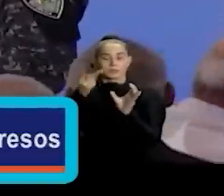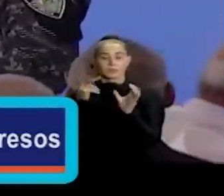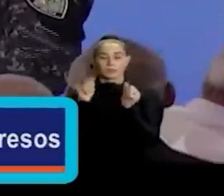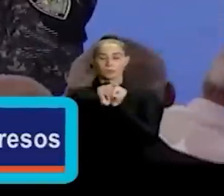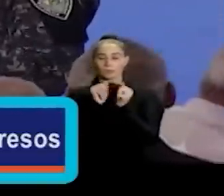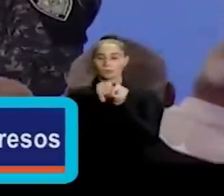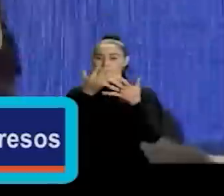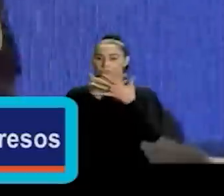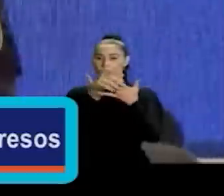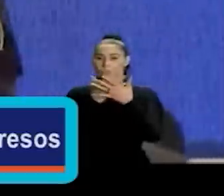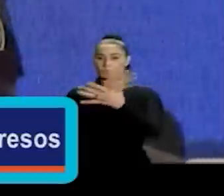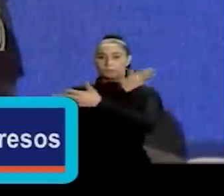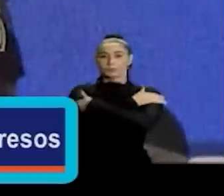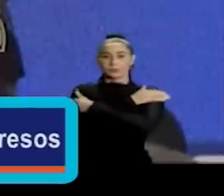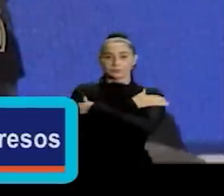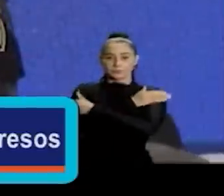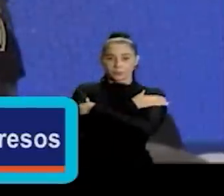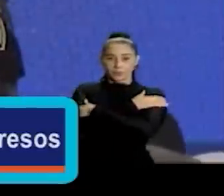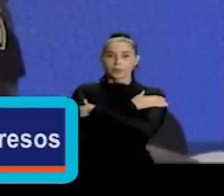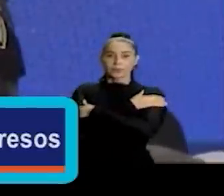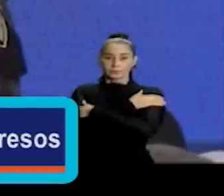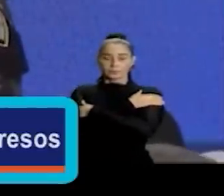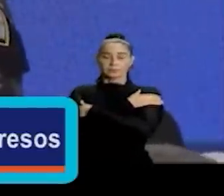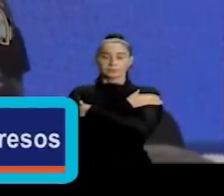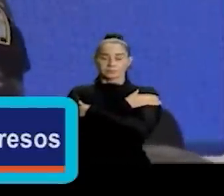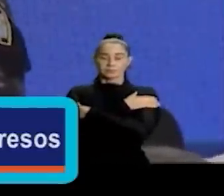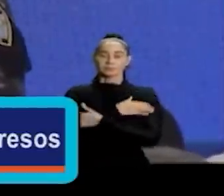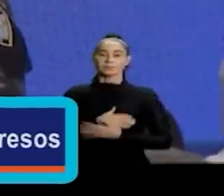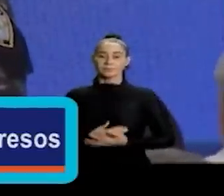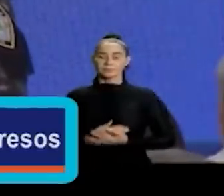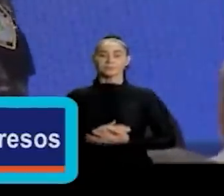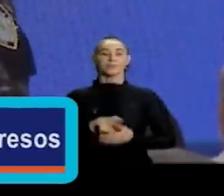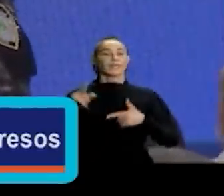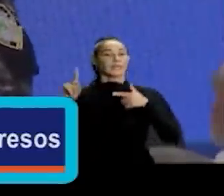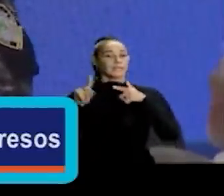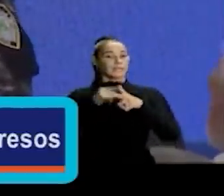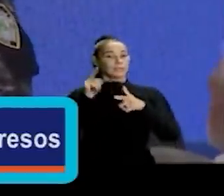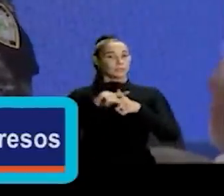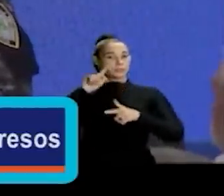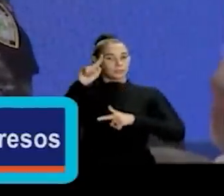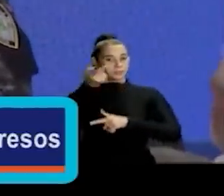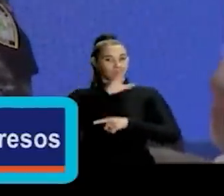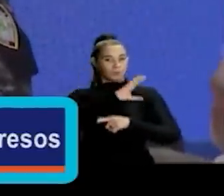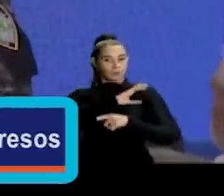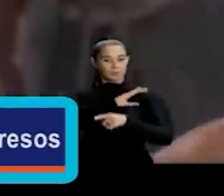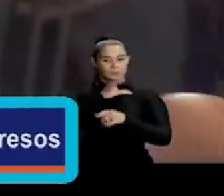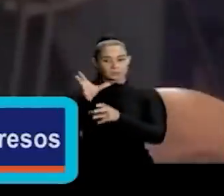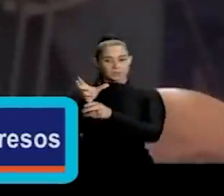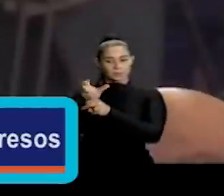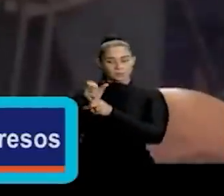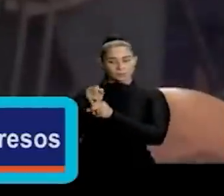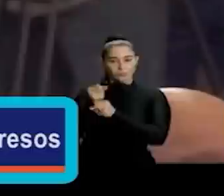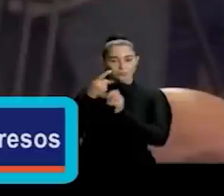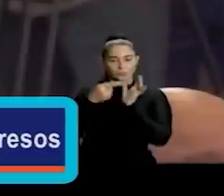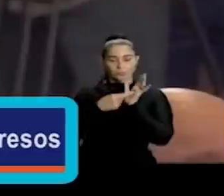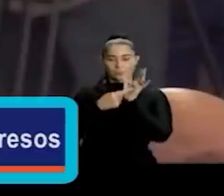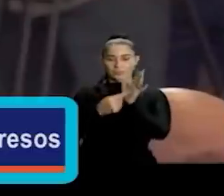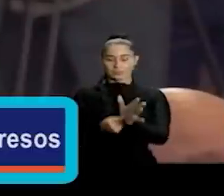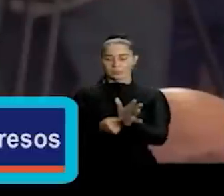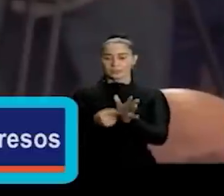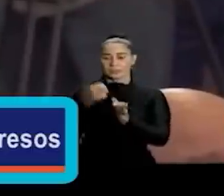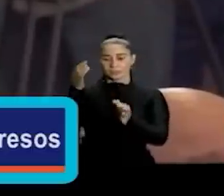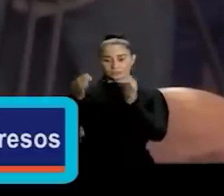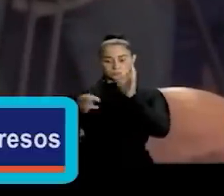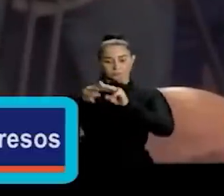el interno, se dan un abrazo. ¿Así? Entonces es el primer policía que nosotros hemos presentado